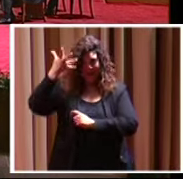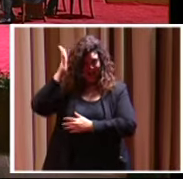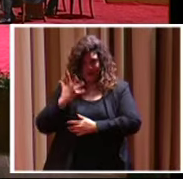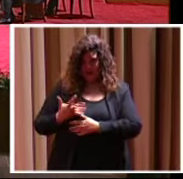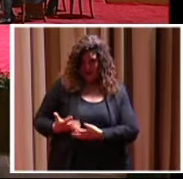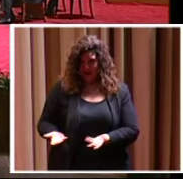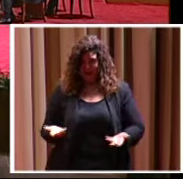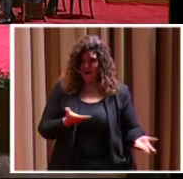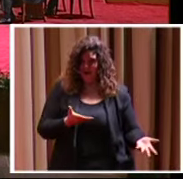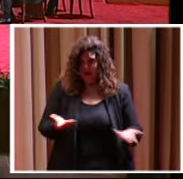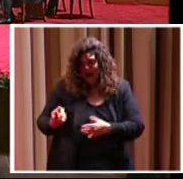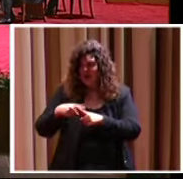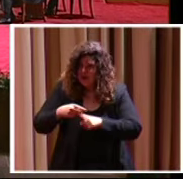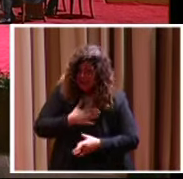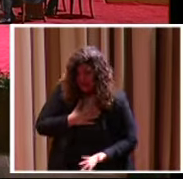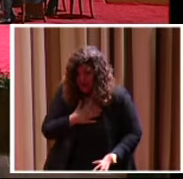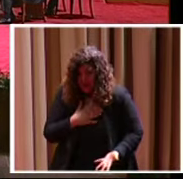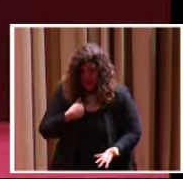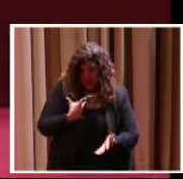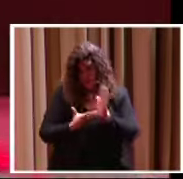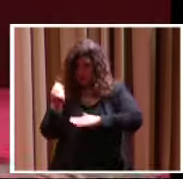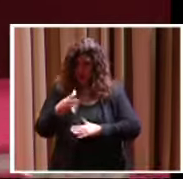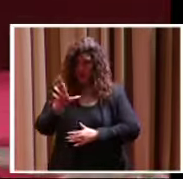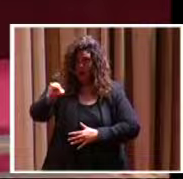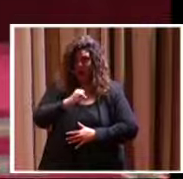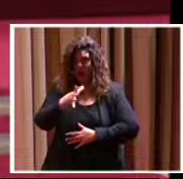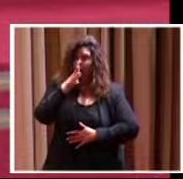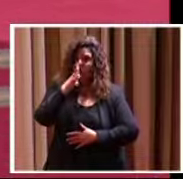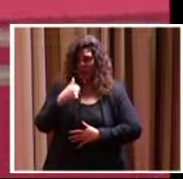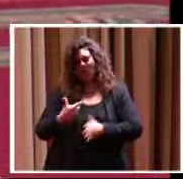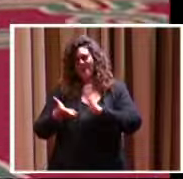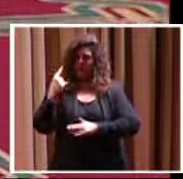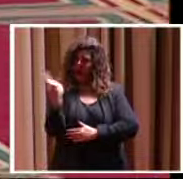sobra. Pues si termina mi calle me voy por agua que no llevo o sola.